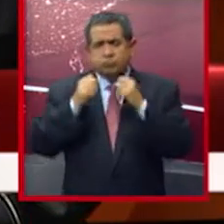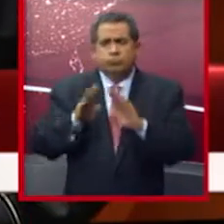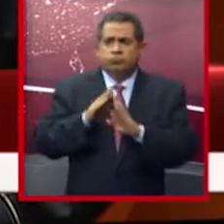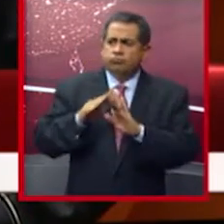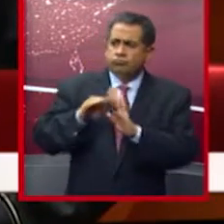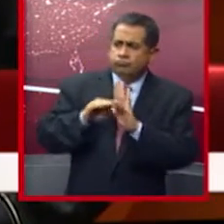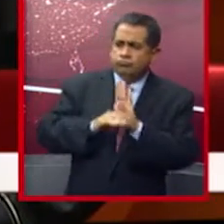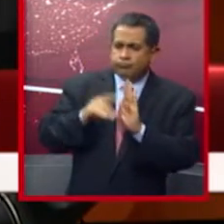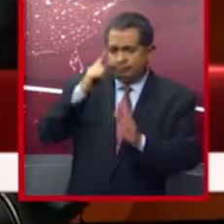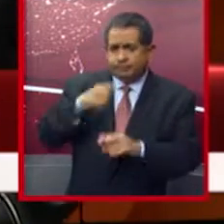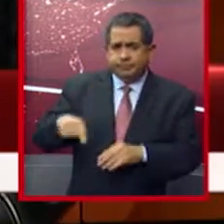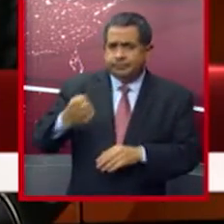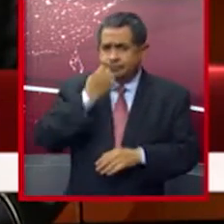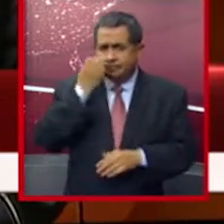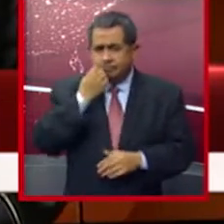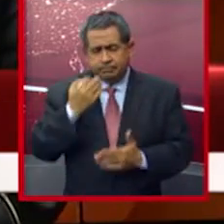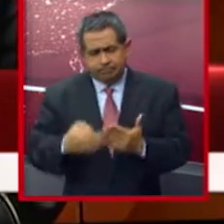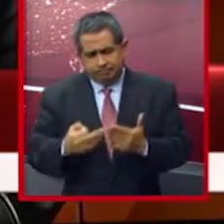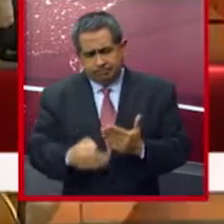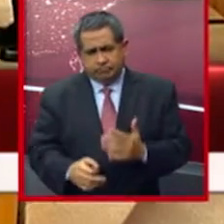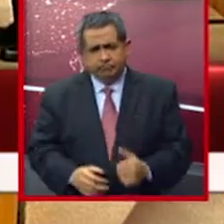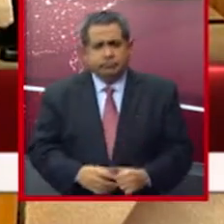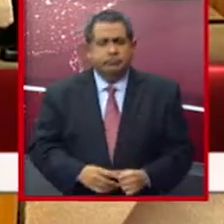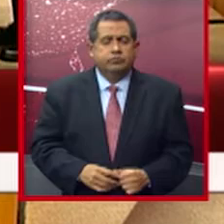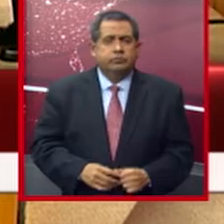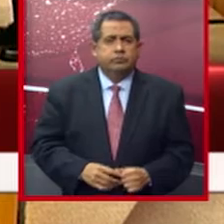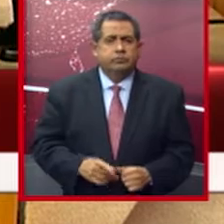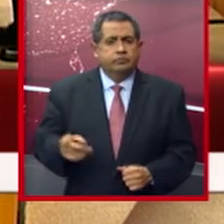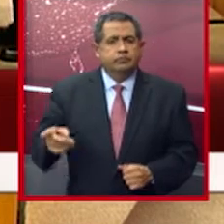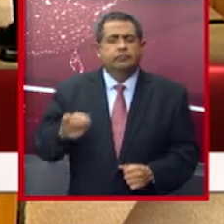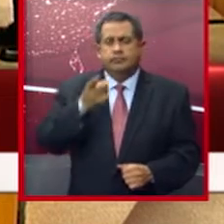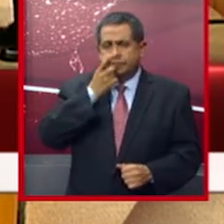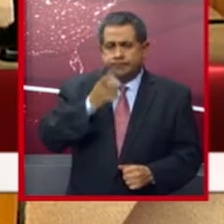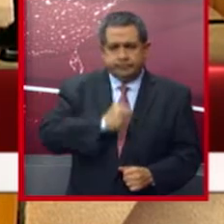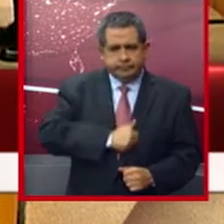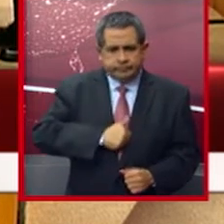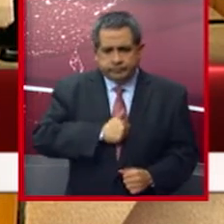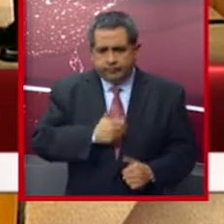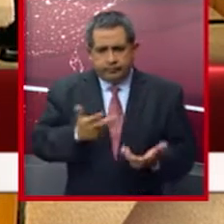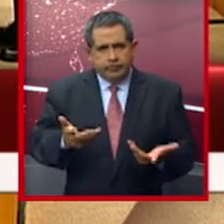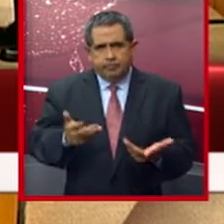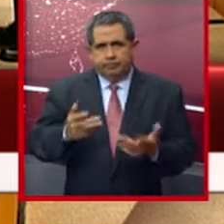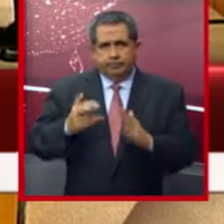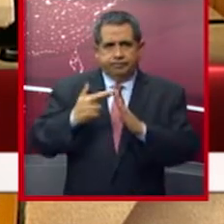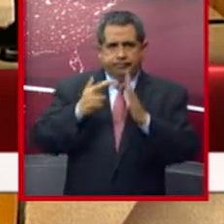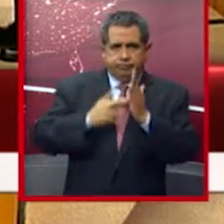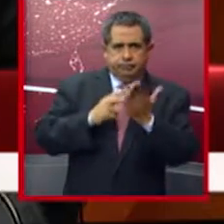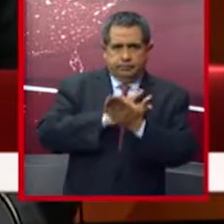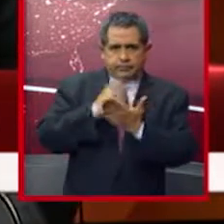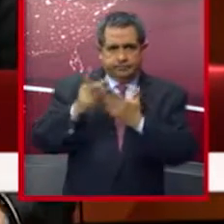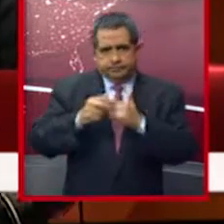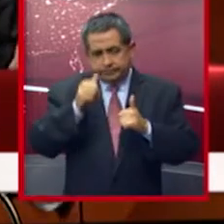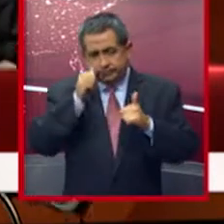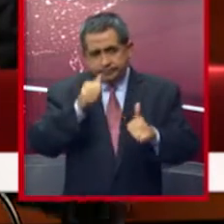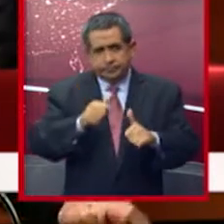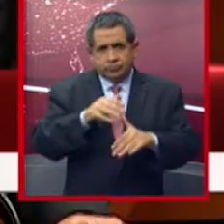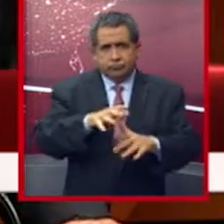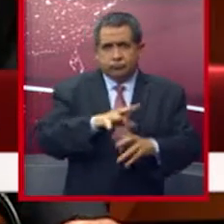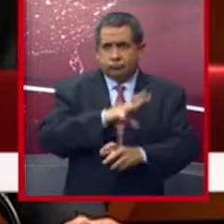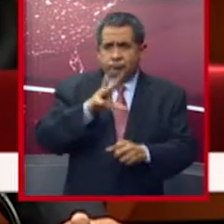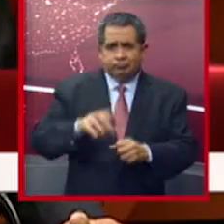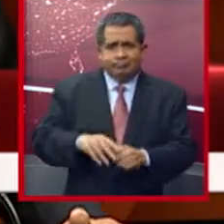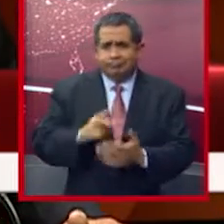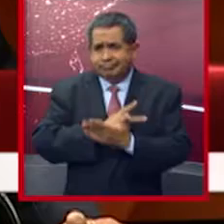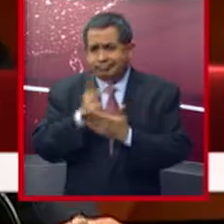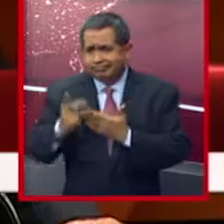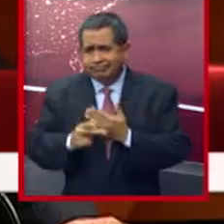se siguen en las escuelas. El legislador lamentó que no se haya aplicado los programas para la atención de sismos de gran